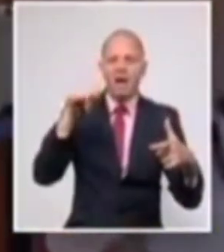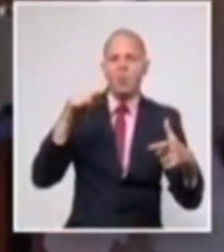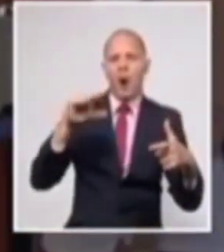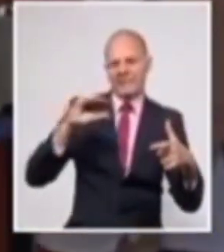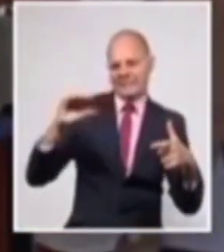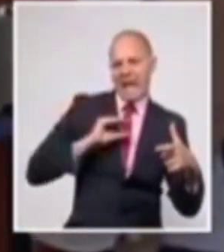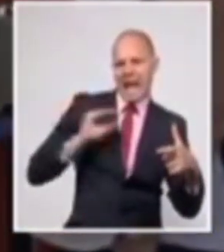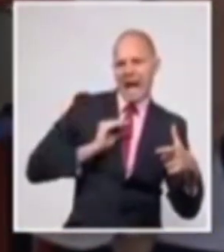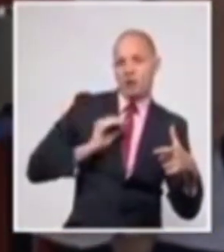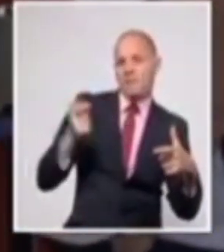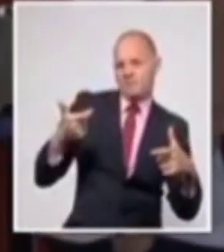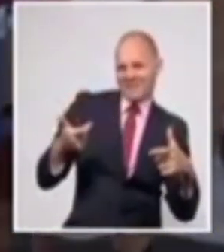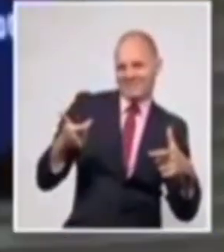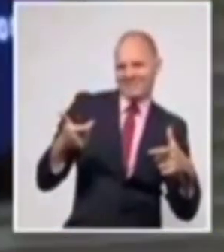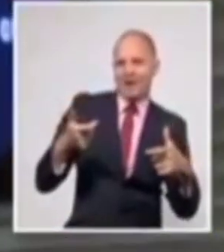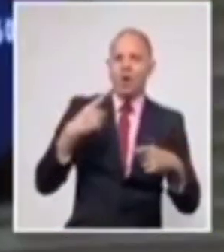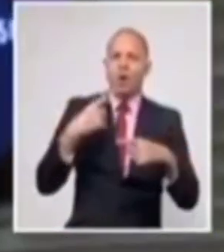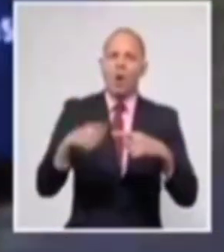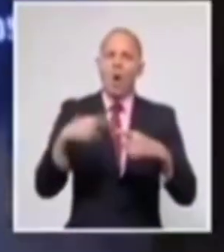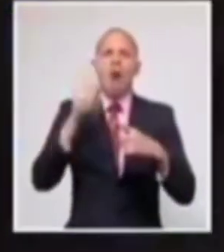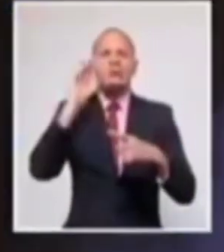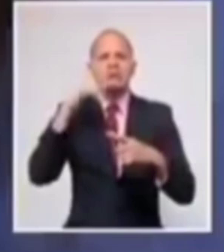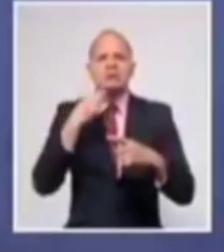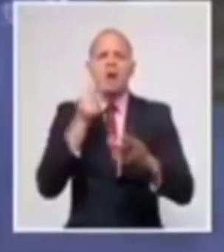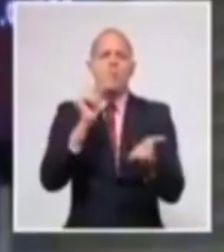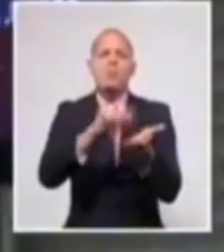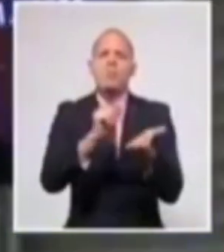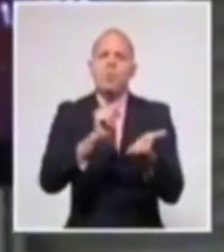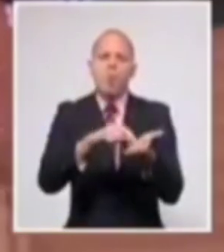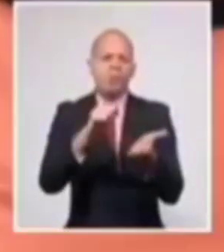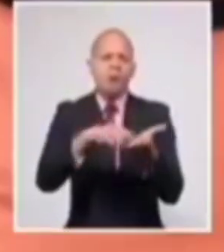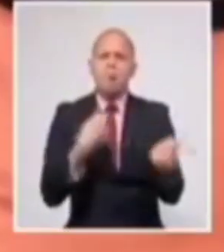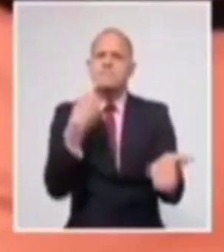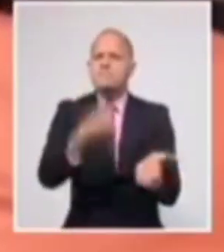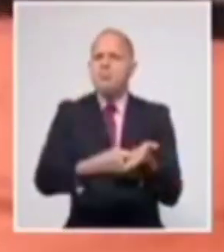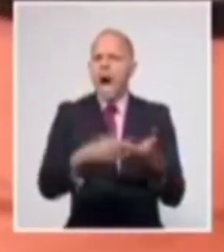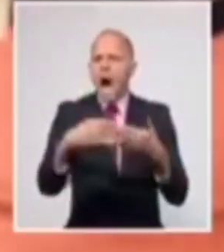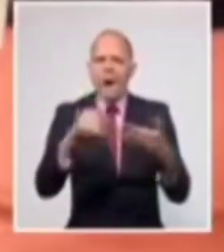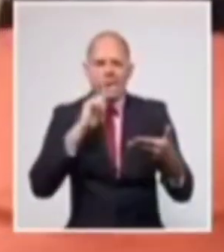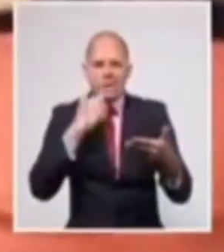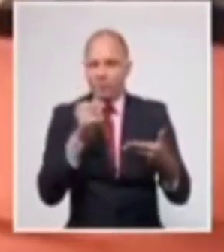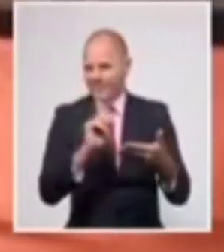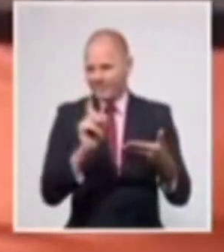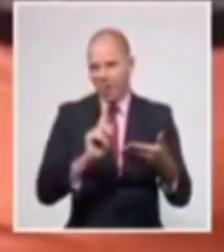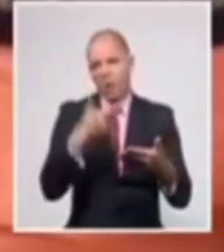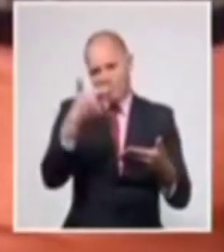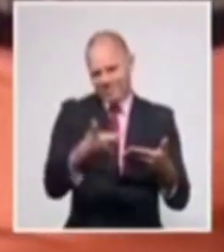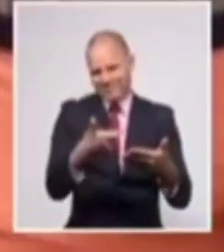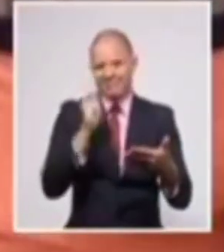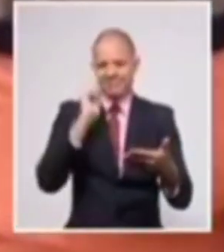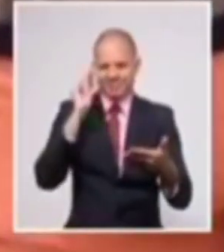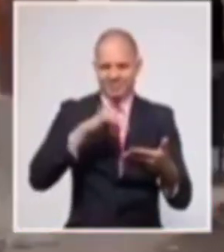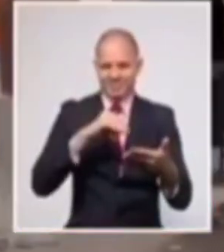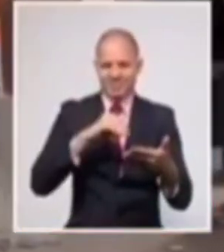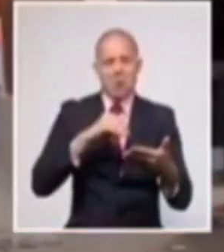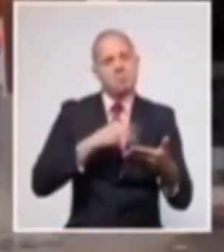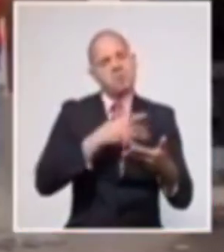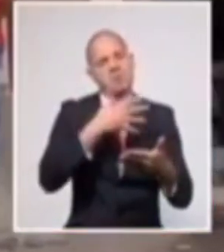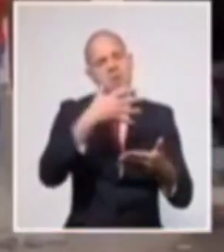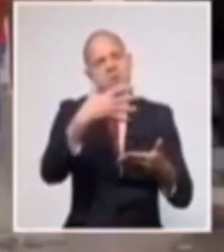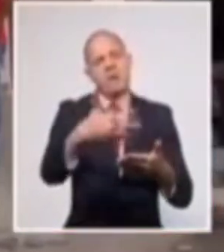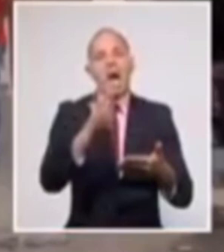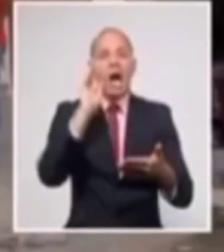los servicios los productos normados y otras actividades se continuaron realizando en pesos cubanos en